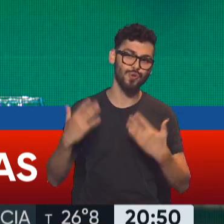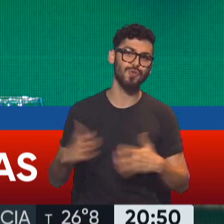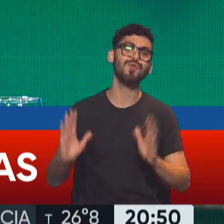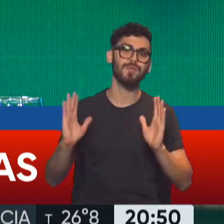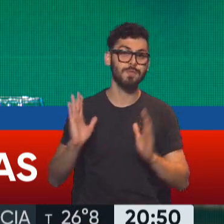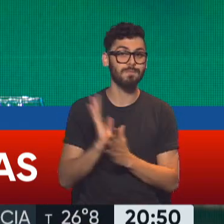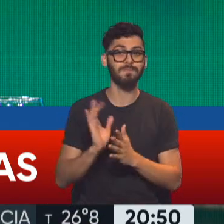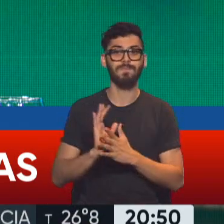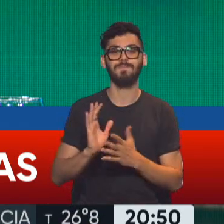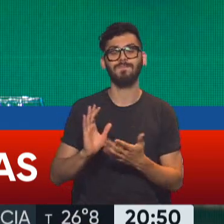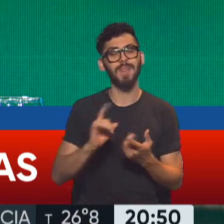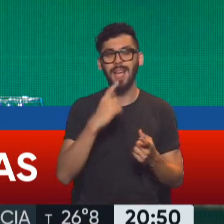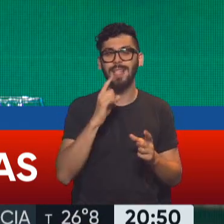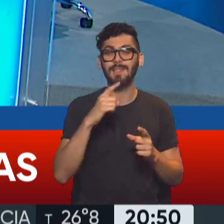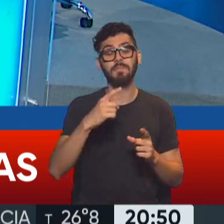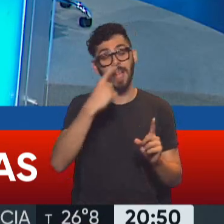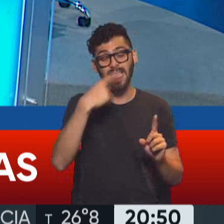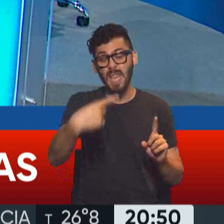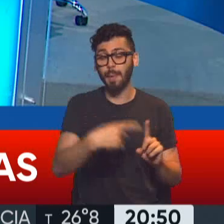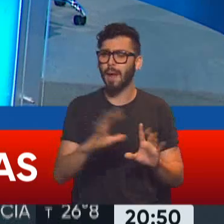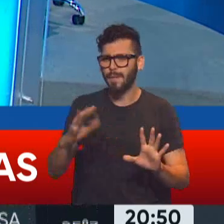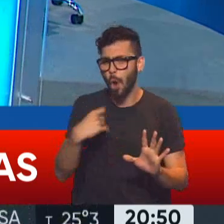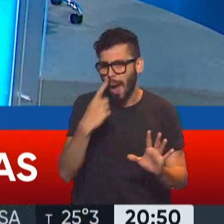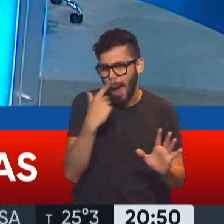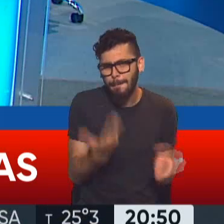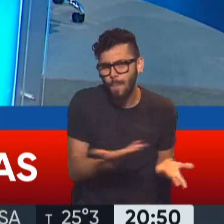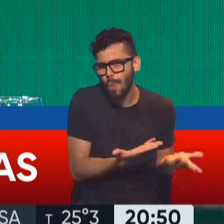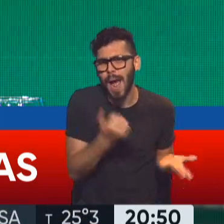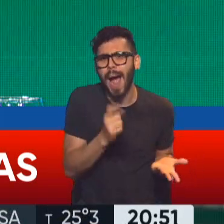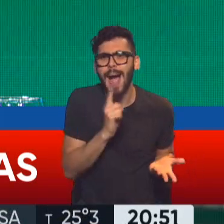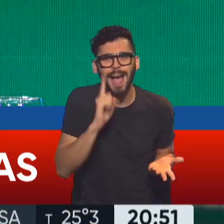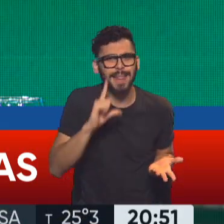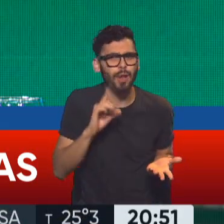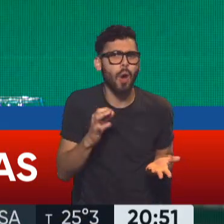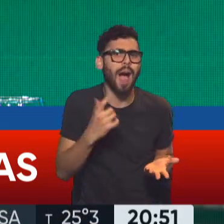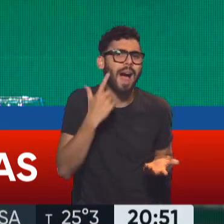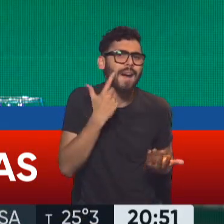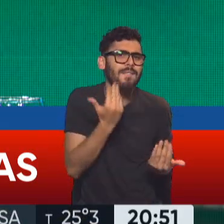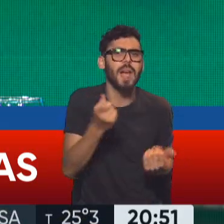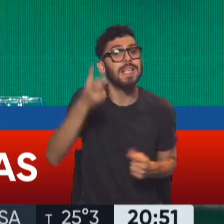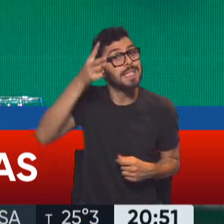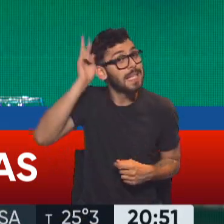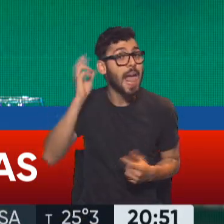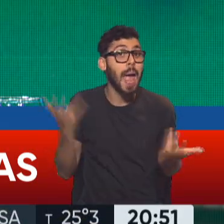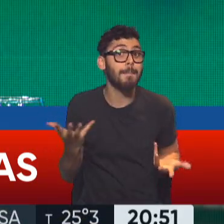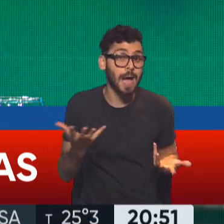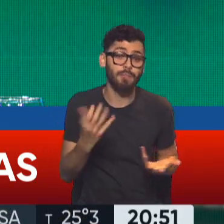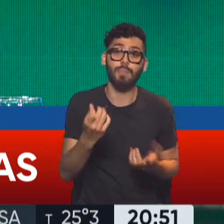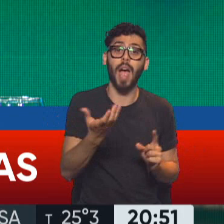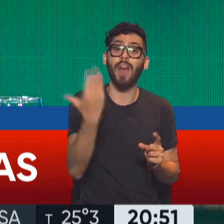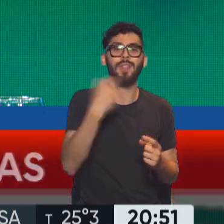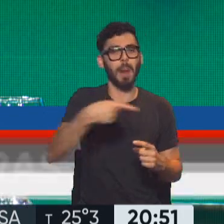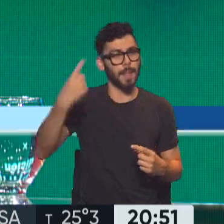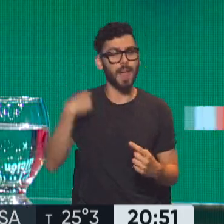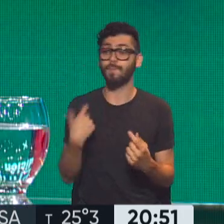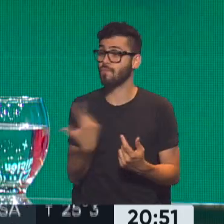tienen habitualmente Estados Unidos. Me parece interesante aprovechar que lo tenemos hoy acá, Atilio, para comprender un poco más de lo que pasa en Chile, porque lo hablábamos, Atilio, la semana pasada y decíamos, bueno,